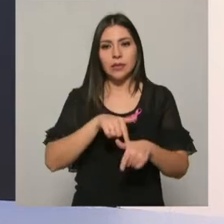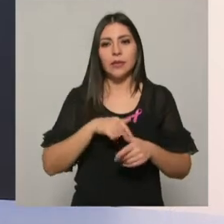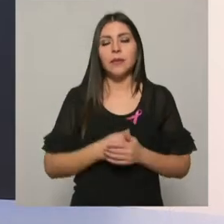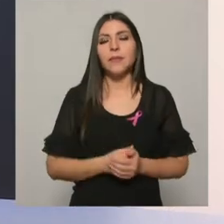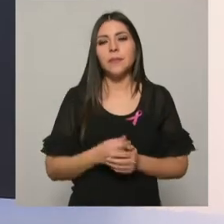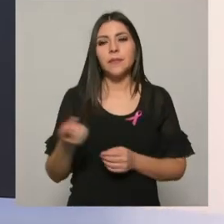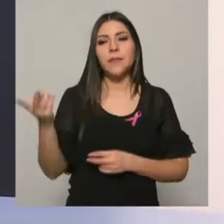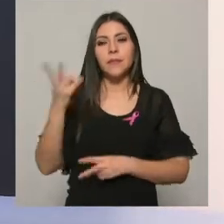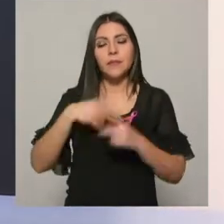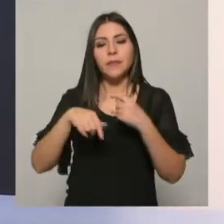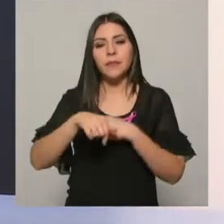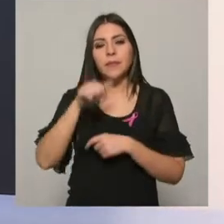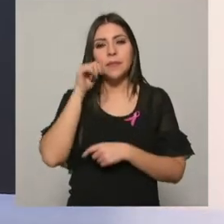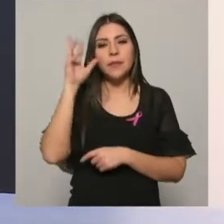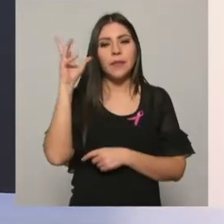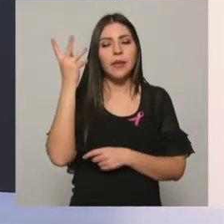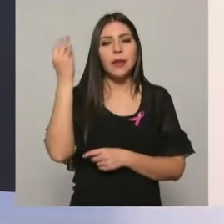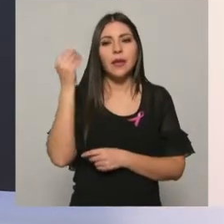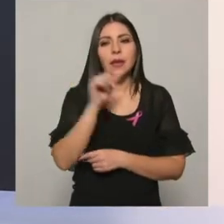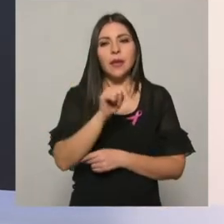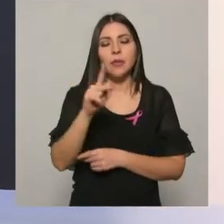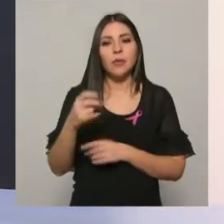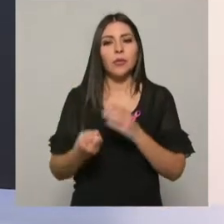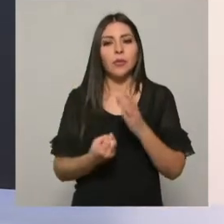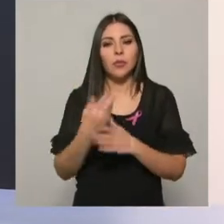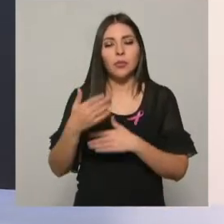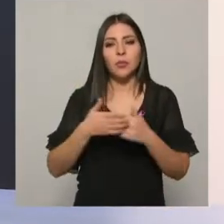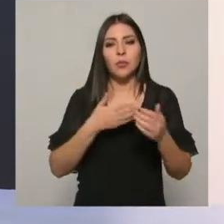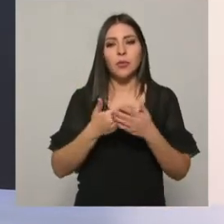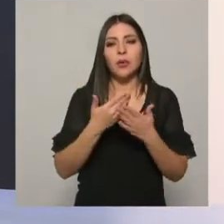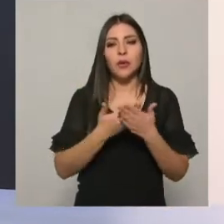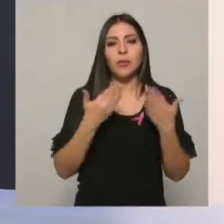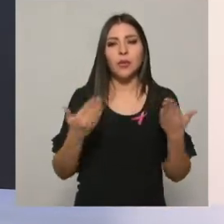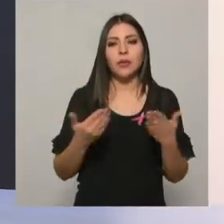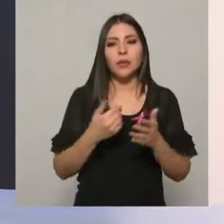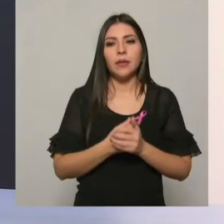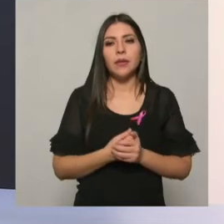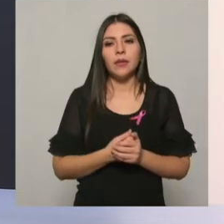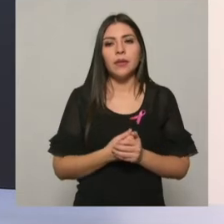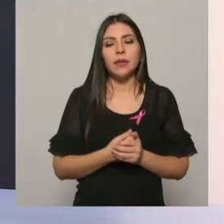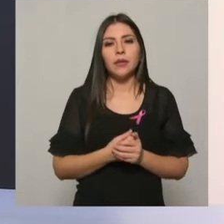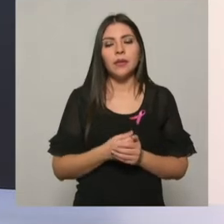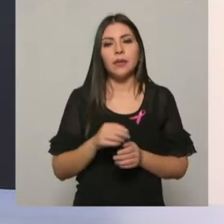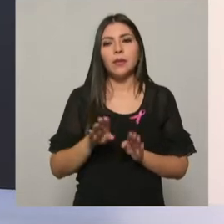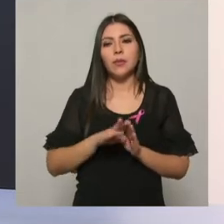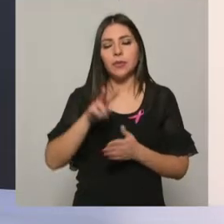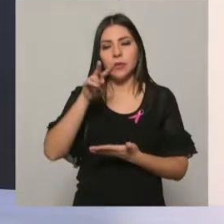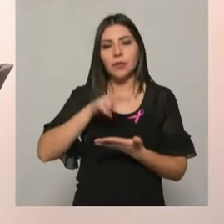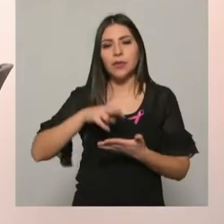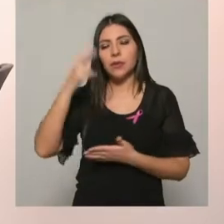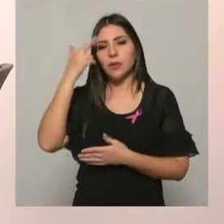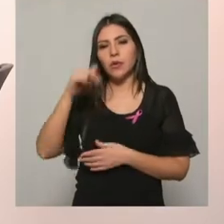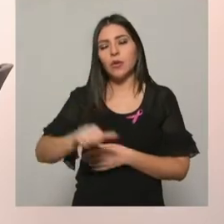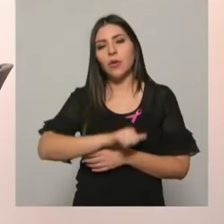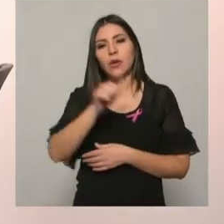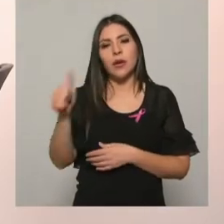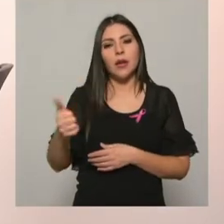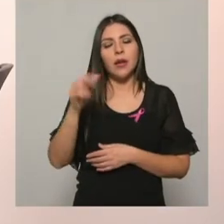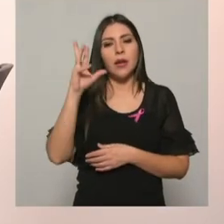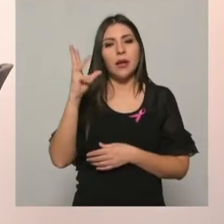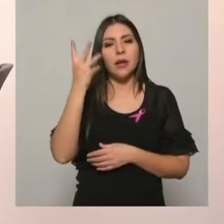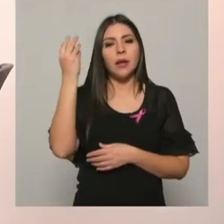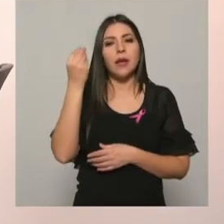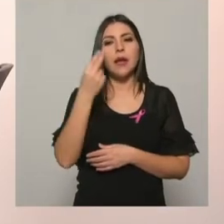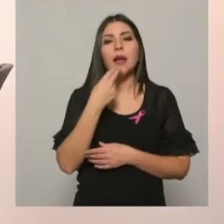aplicaciones nuevas, novedosas, a ver si nos echamos por ahí, le damos un vistazo, ¿no? ¿A qué otras aplicaciones podemos